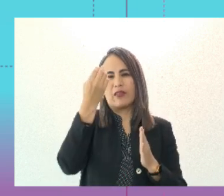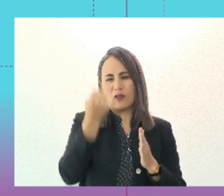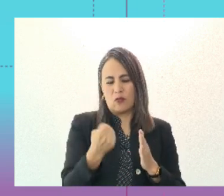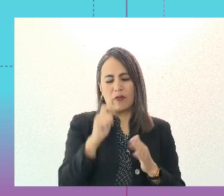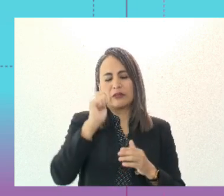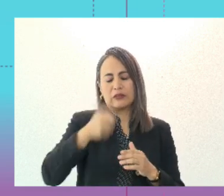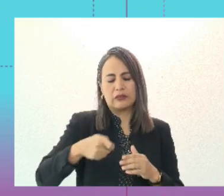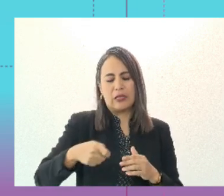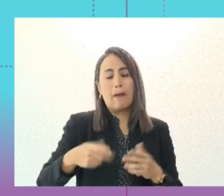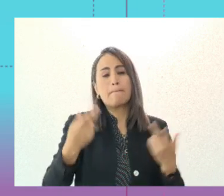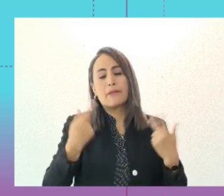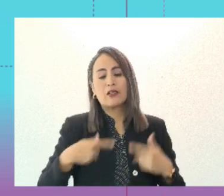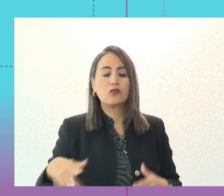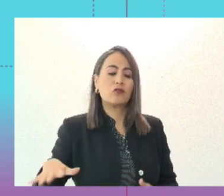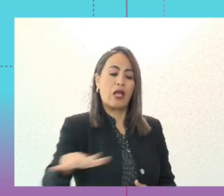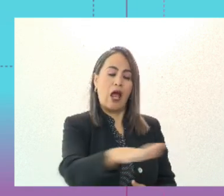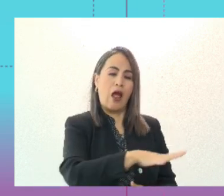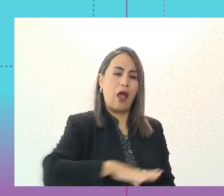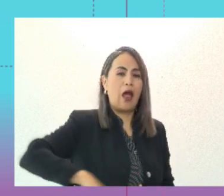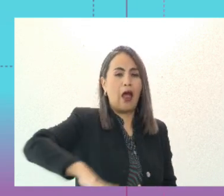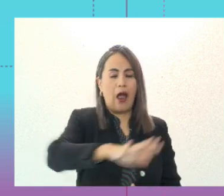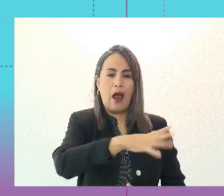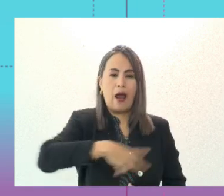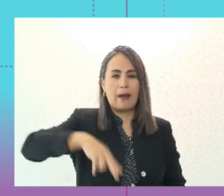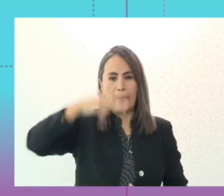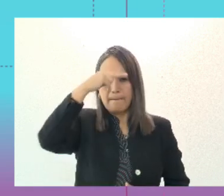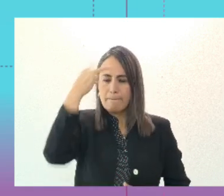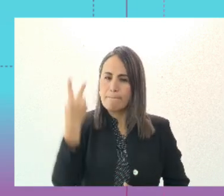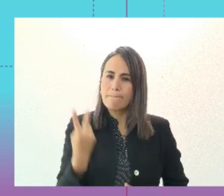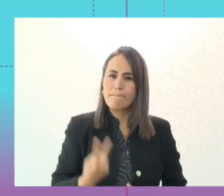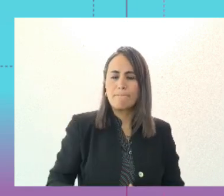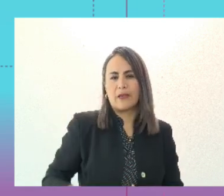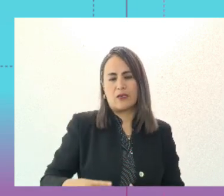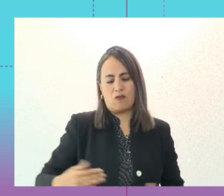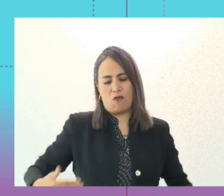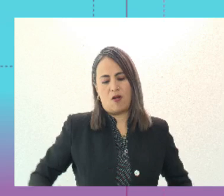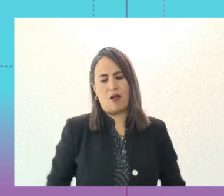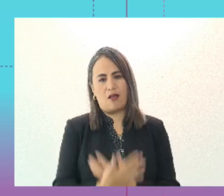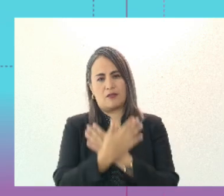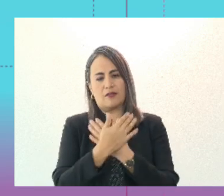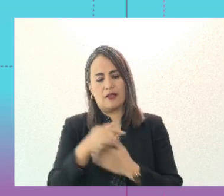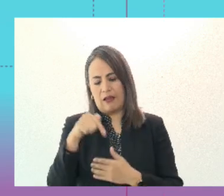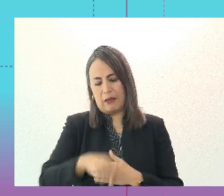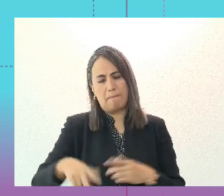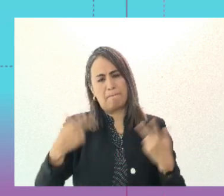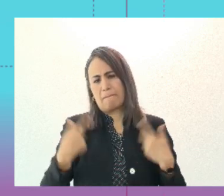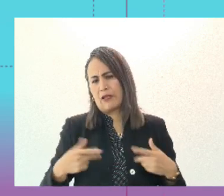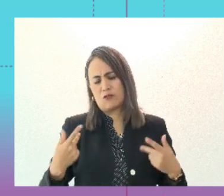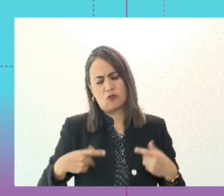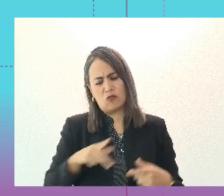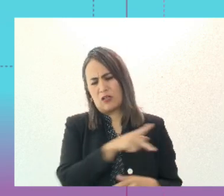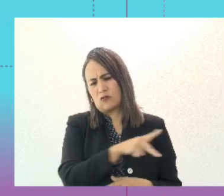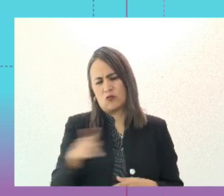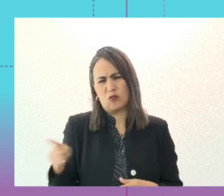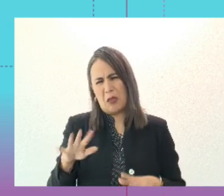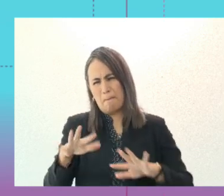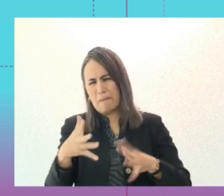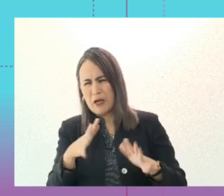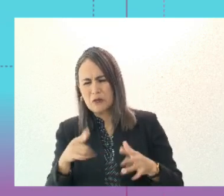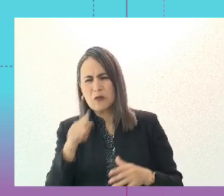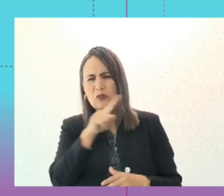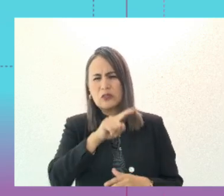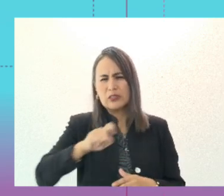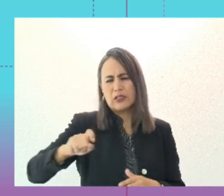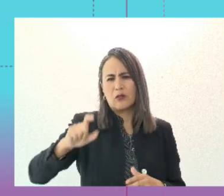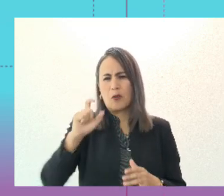mexicano. Dice esencial y originalmente en el pueblo mexicano somos todas las personas, poco más de 120